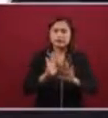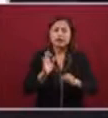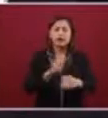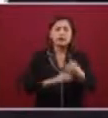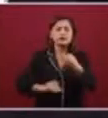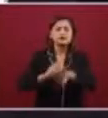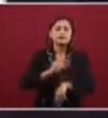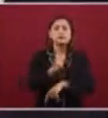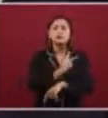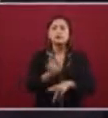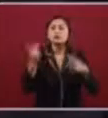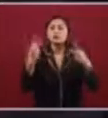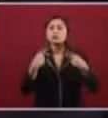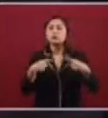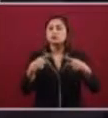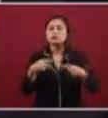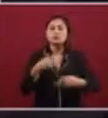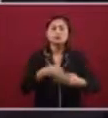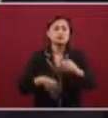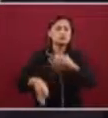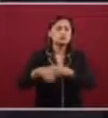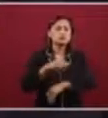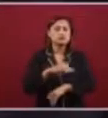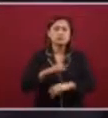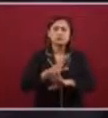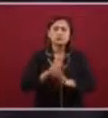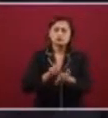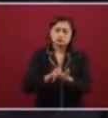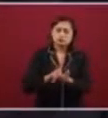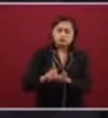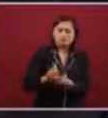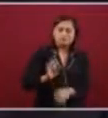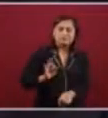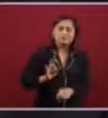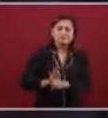un verdadero Estado de Derecho,